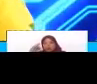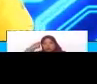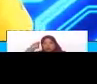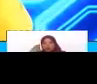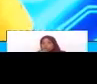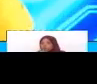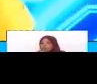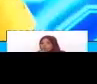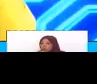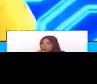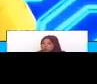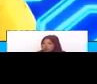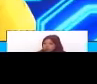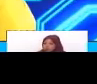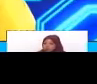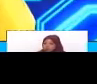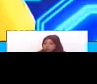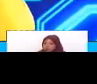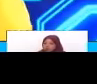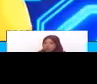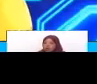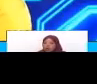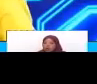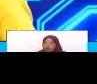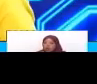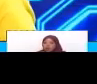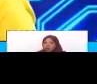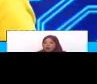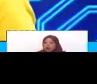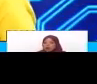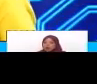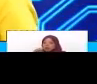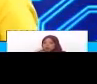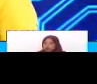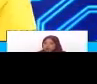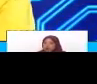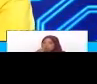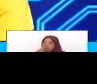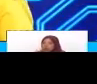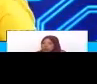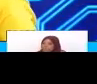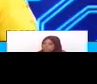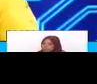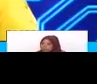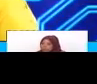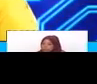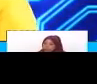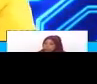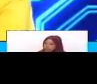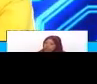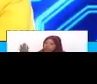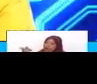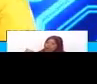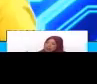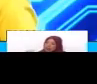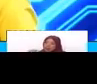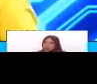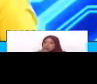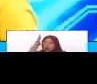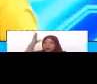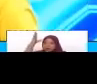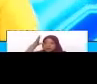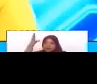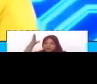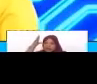a cubrir allí la cumbre de la UNASUR, que las relaciones eran óptimas, buenas. Usted era canciller en ese momento. La actual